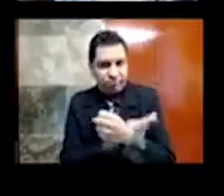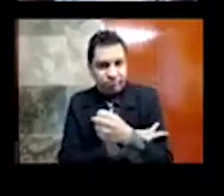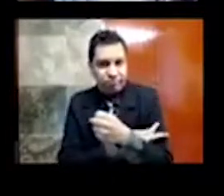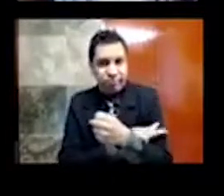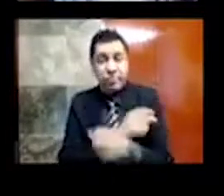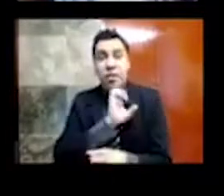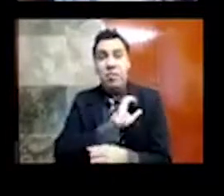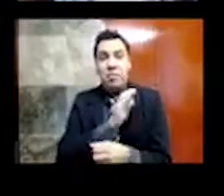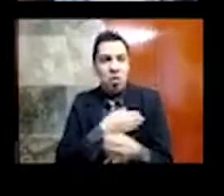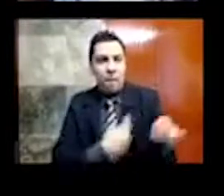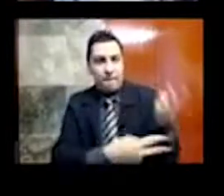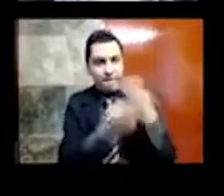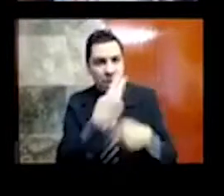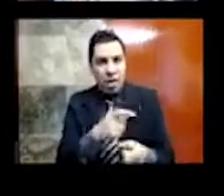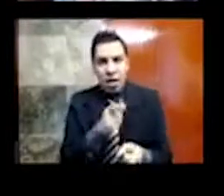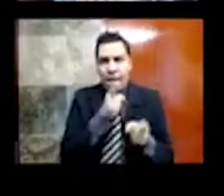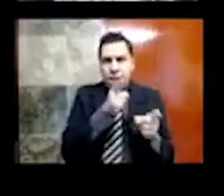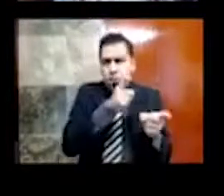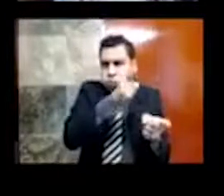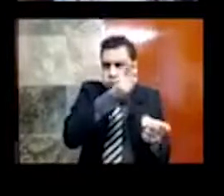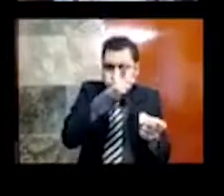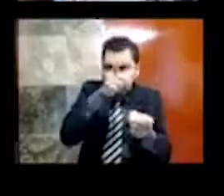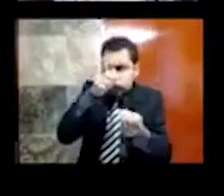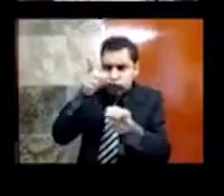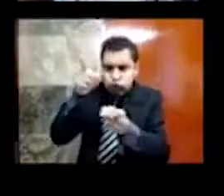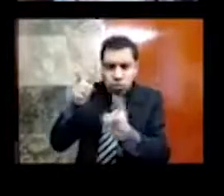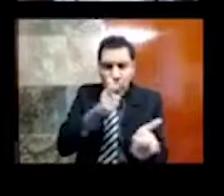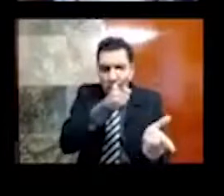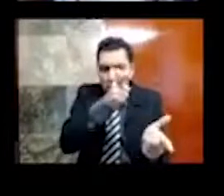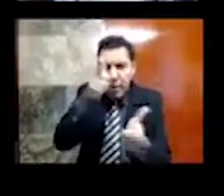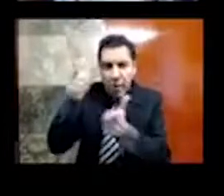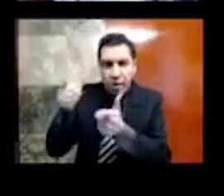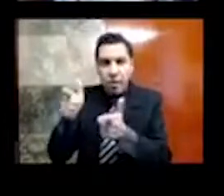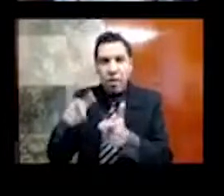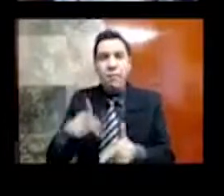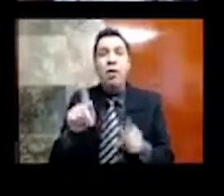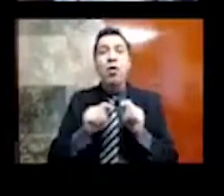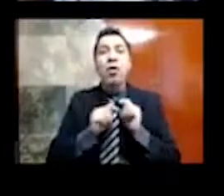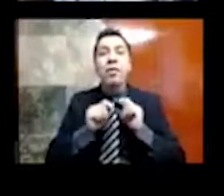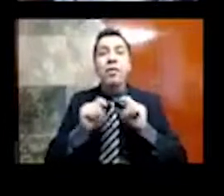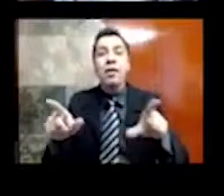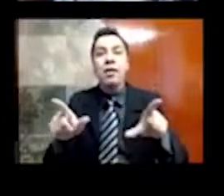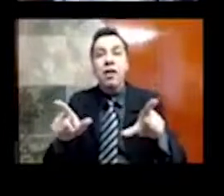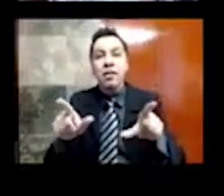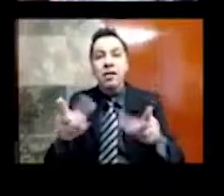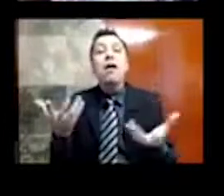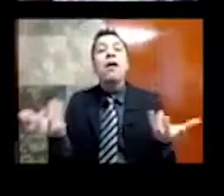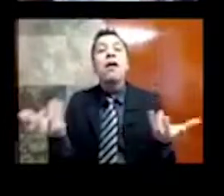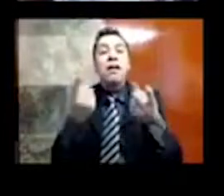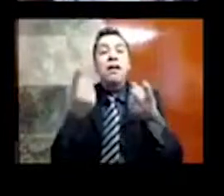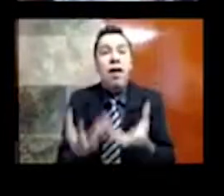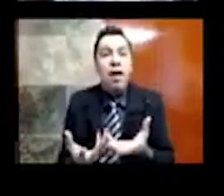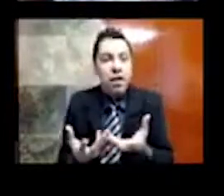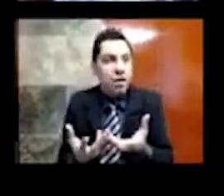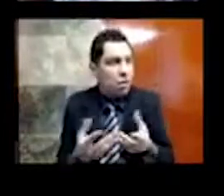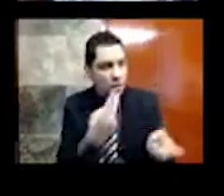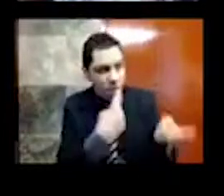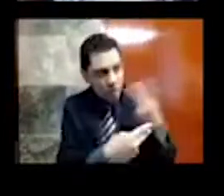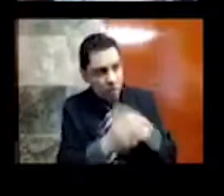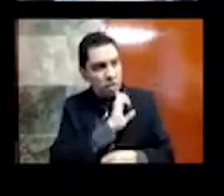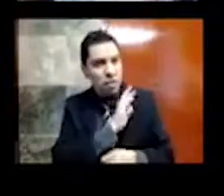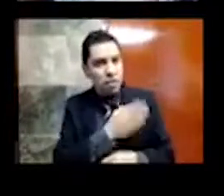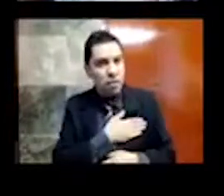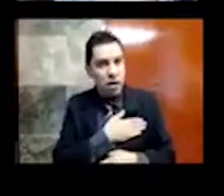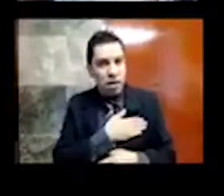sus armas de fuego, pero los tlaxcaltecas saquean la ciudad, la saquean y se llevan prisioneros a